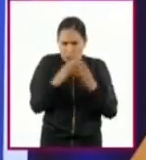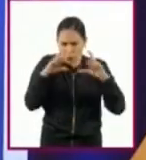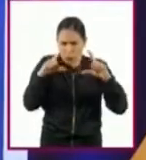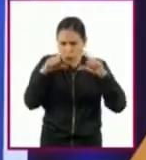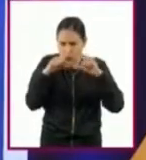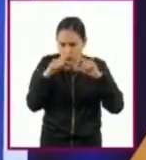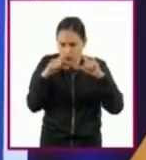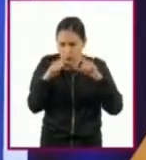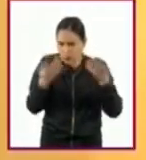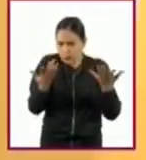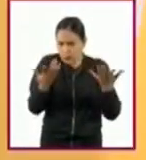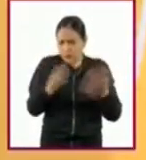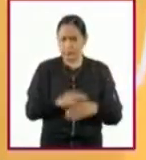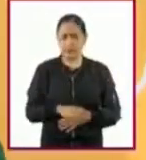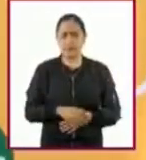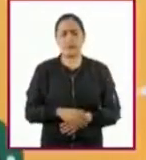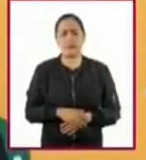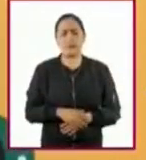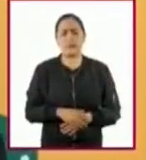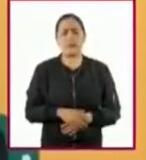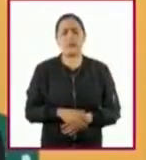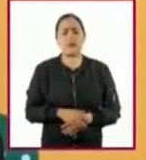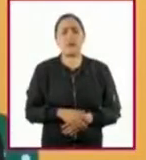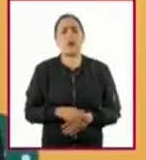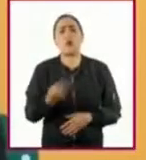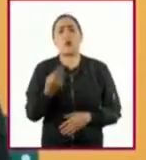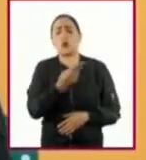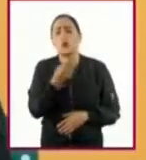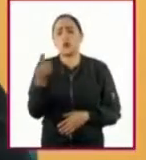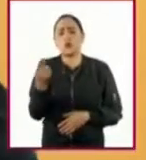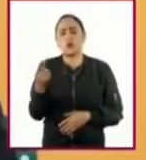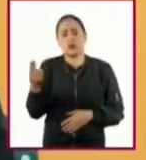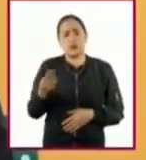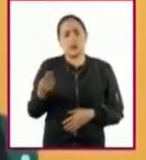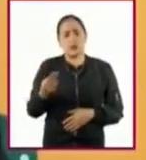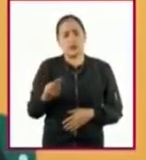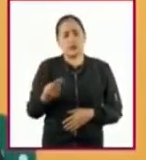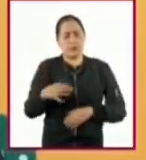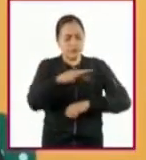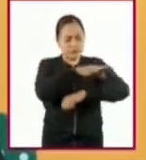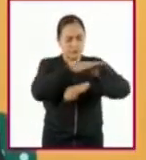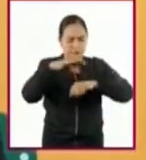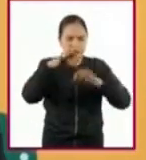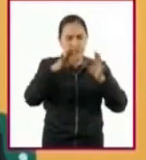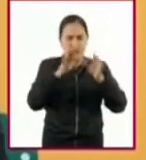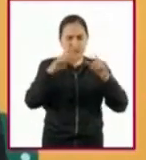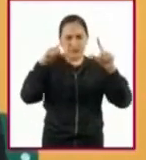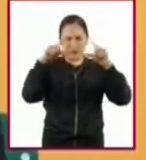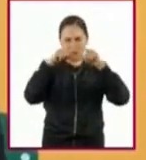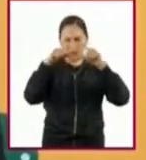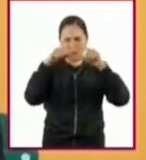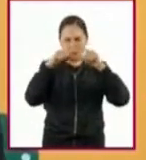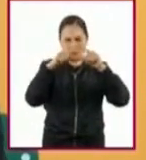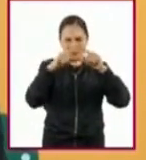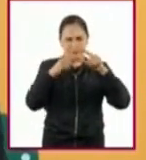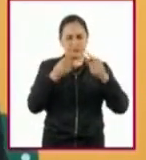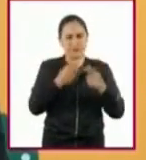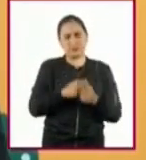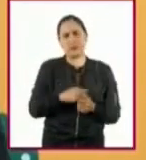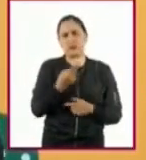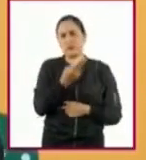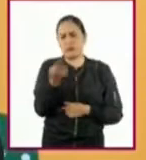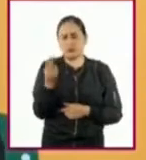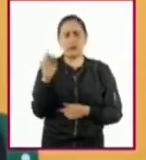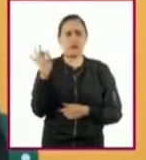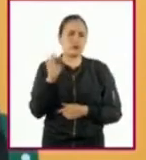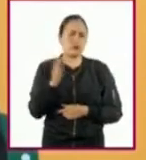caso? Si ustedes construyen triángulos de manera que cumplan con estos datos, ¿consideran que sus compañeras